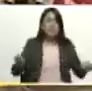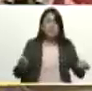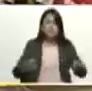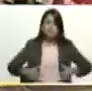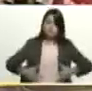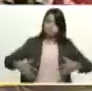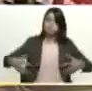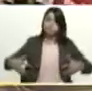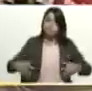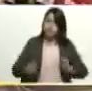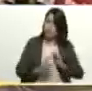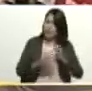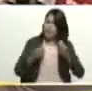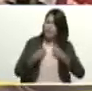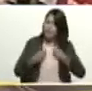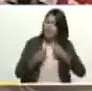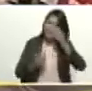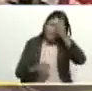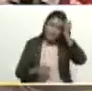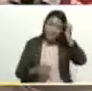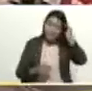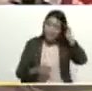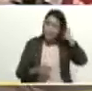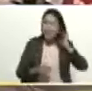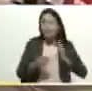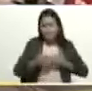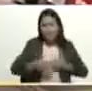y en cosas que se sabrán, pues,